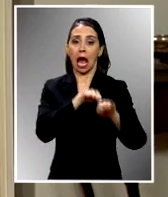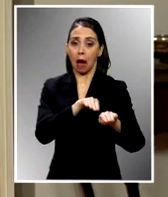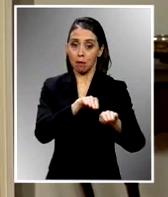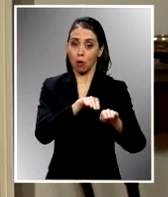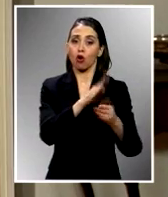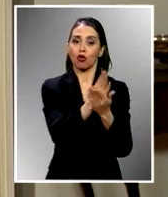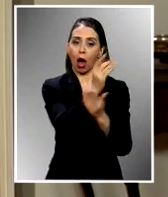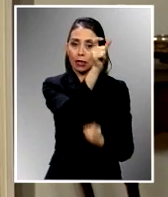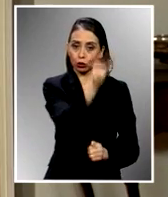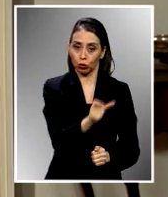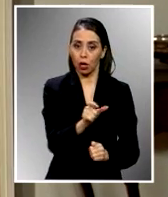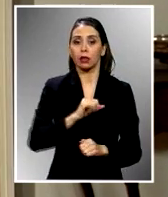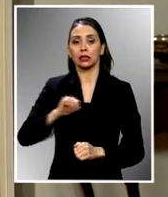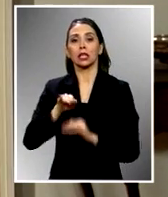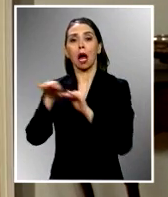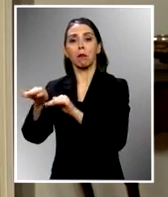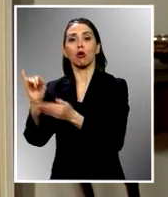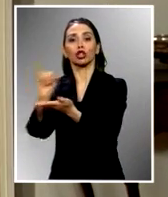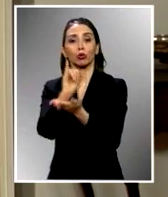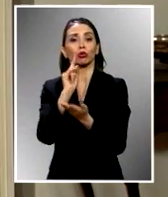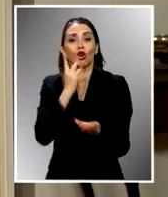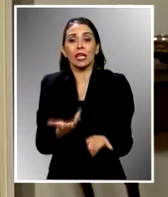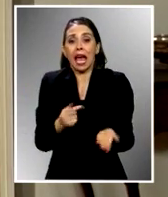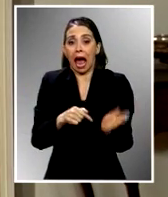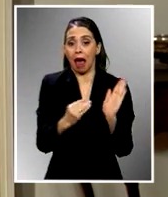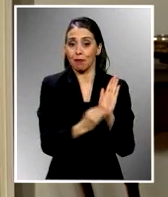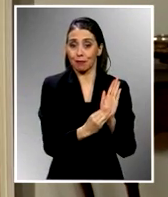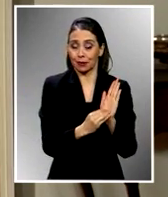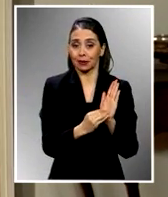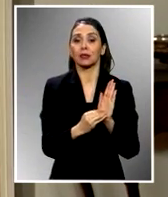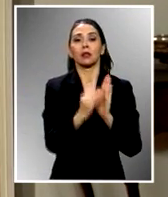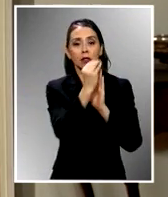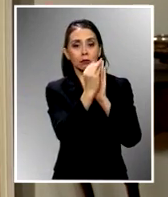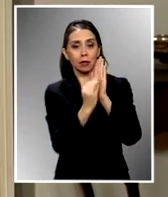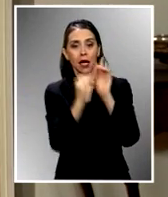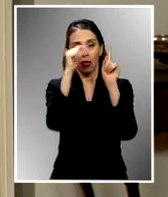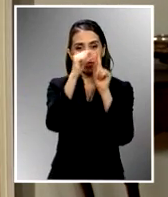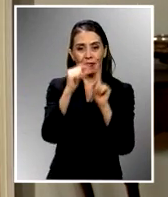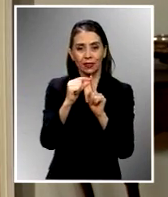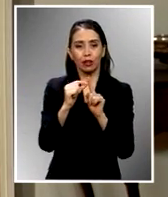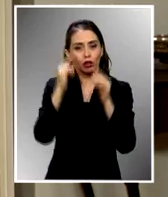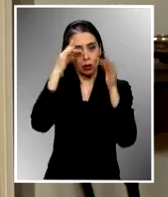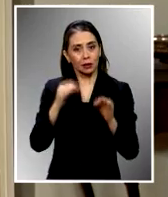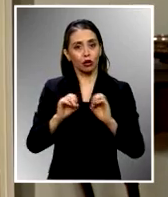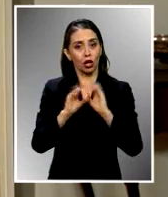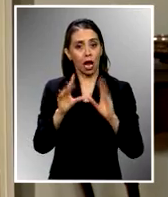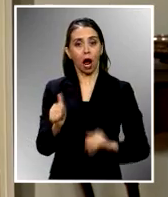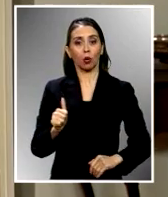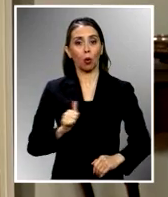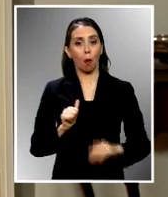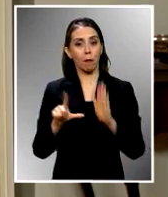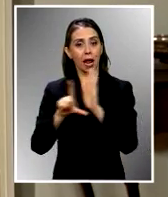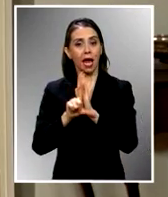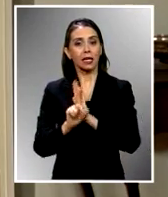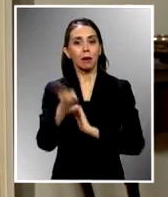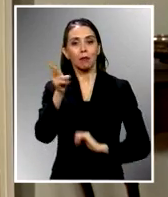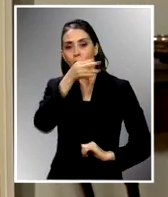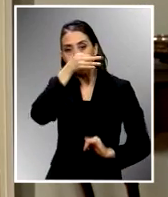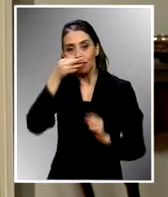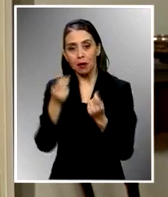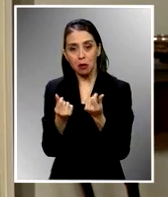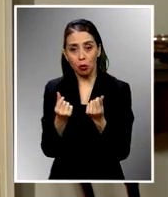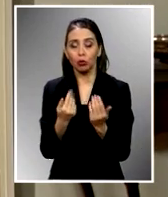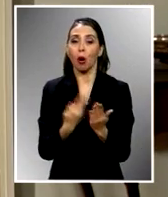hoy existentes además se establecen definiciones y medidas claras para que se cumpla la ley que prohíbe el lucro